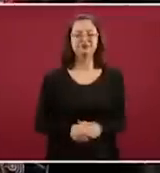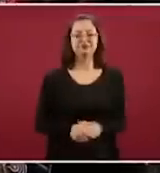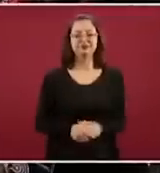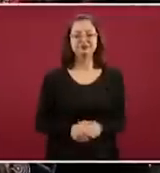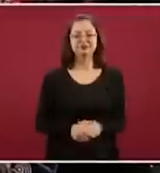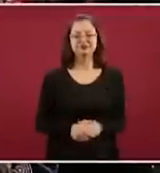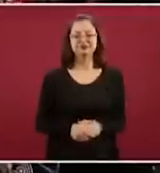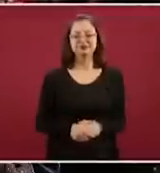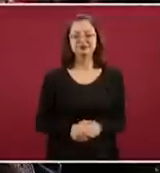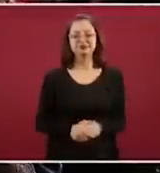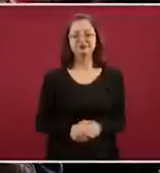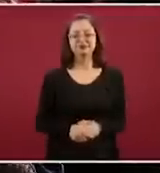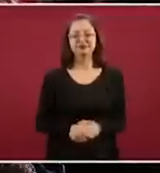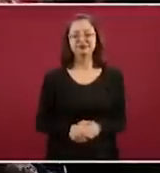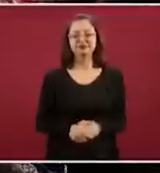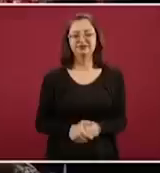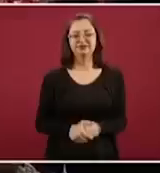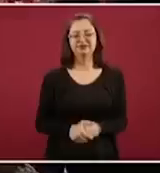circular.